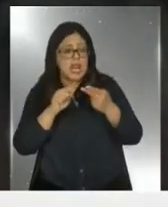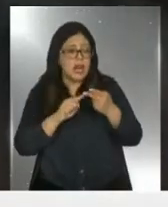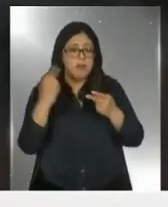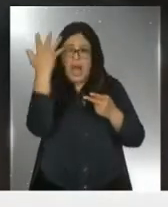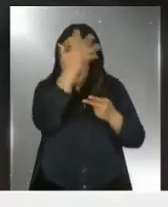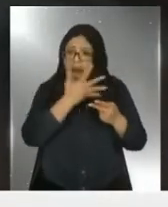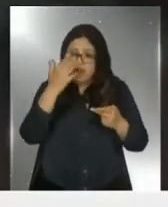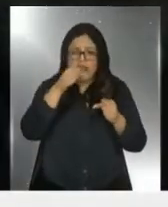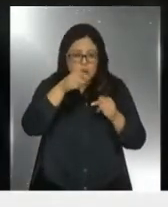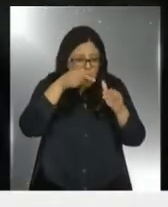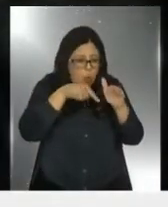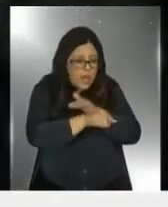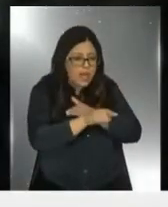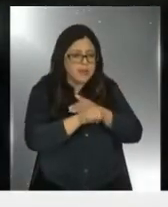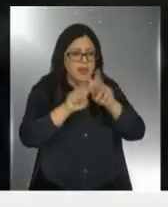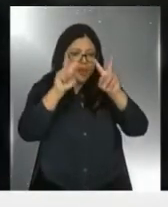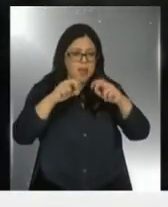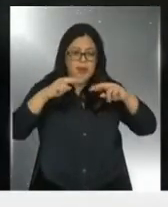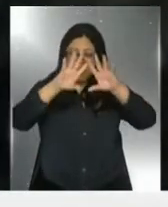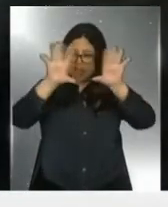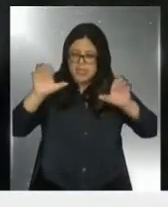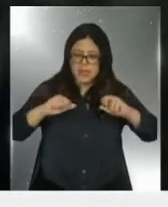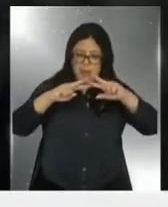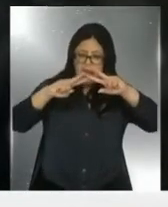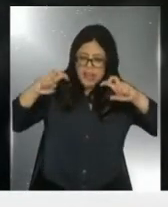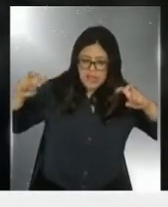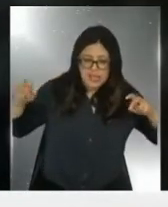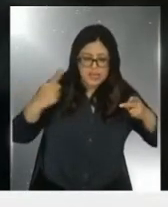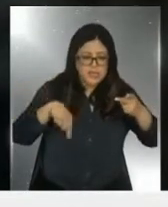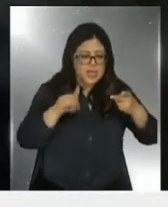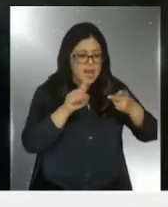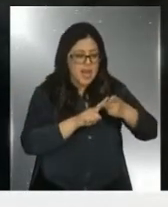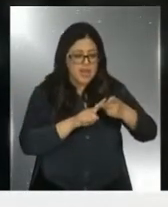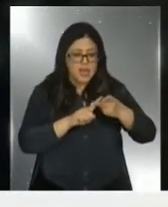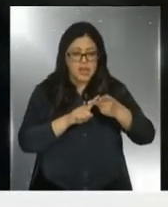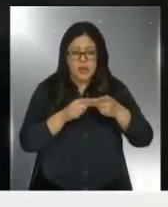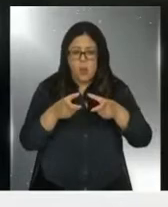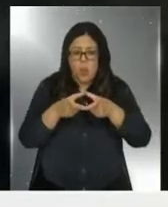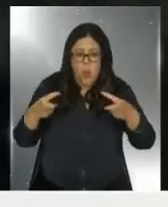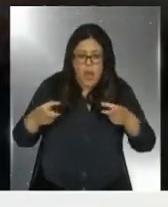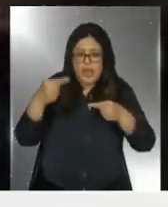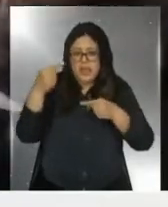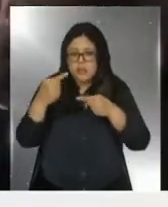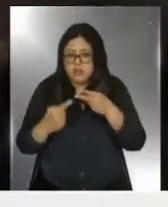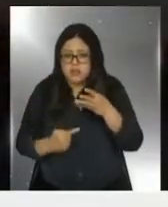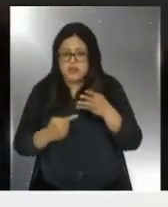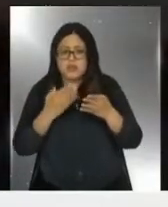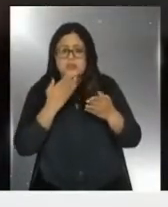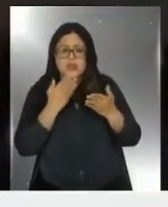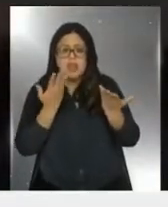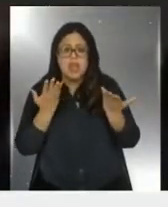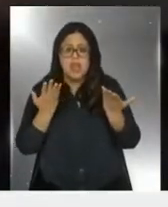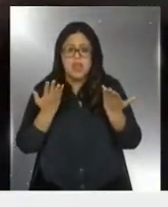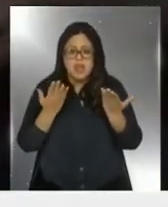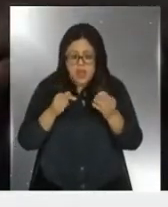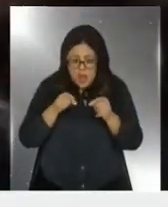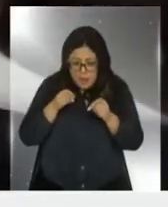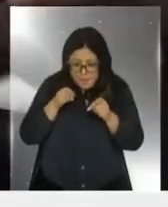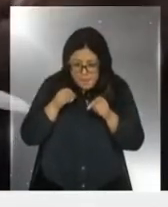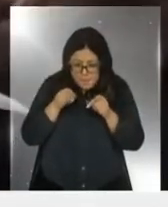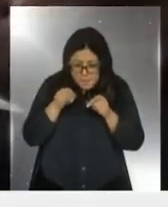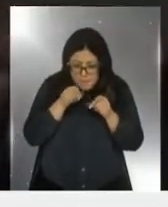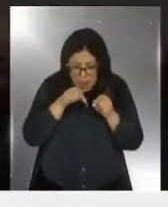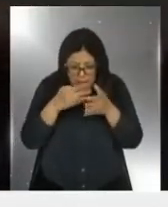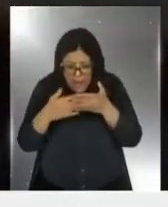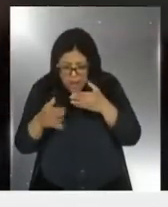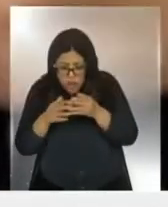metes a los sistemas de electricidad y dejas un tremendo apagón, inactivas los misiles, sabes por dónde están vigilando para poder